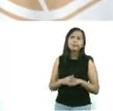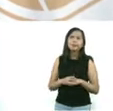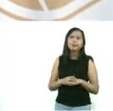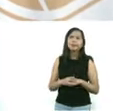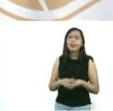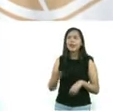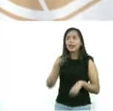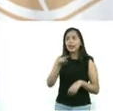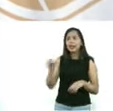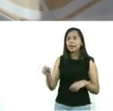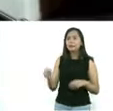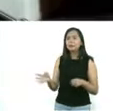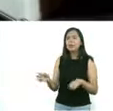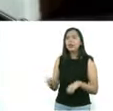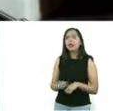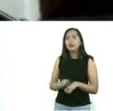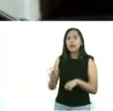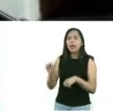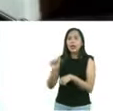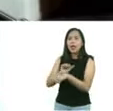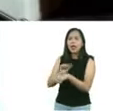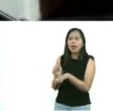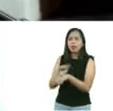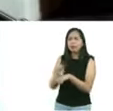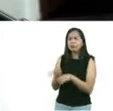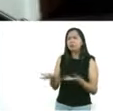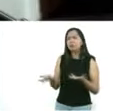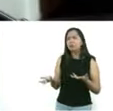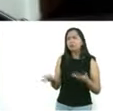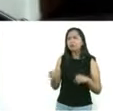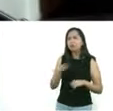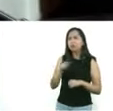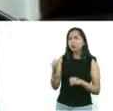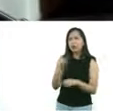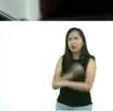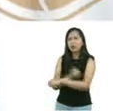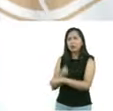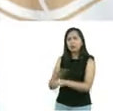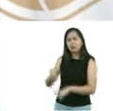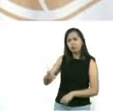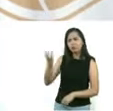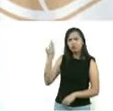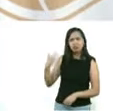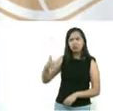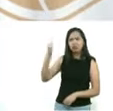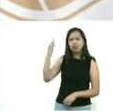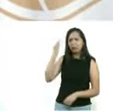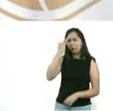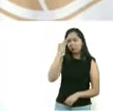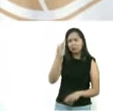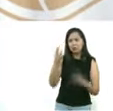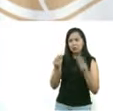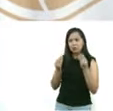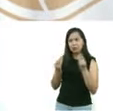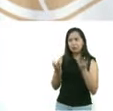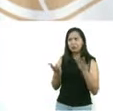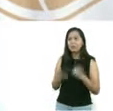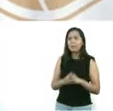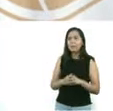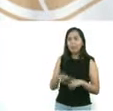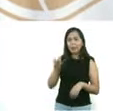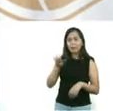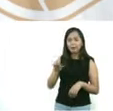una representación del pueblo de Iztapalapa, que se organiza desde hace mucho tiempo. Fui invitada en el 19,